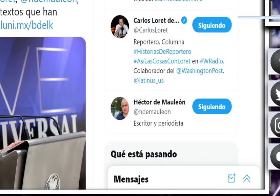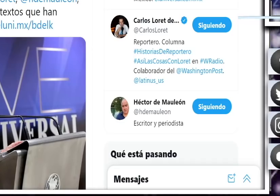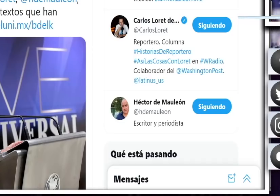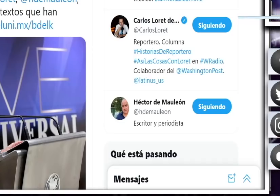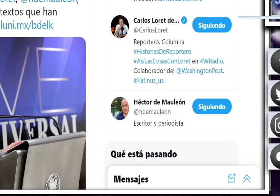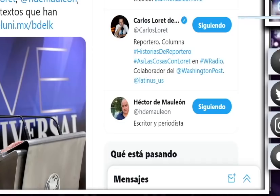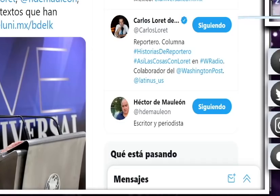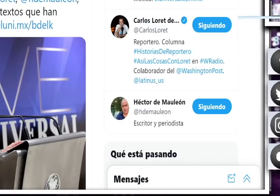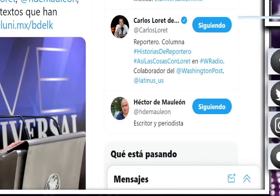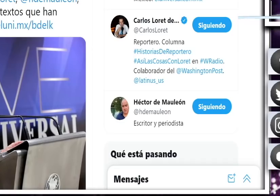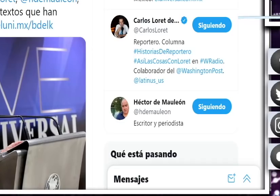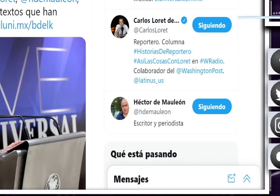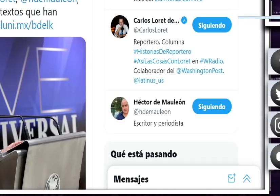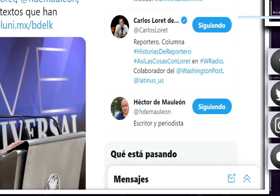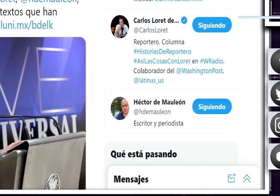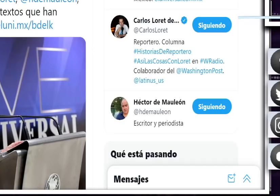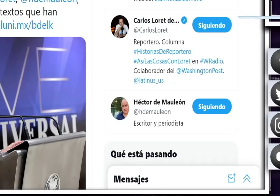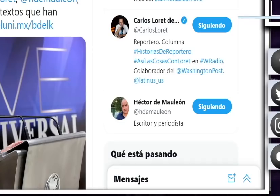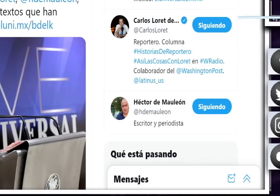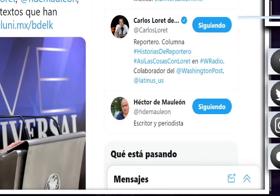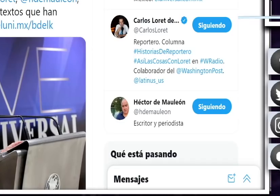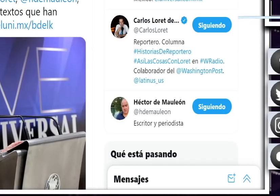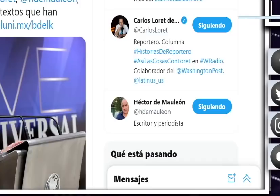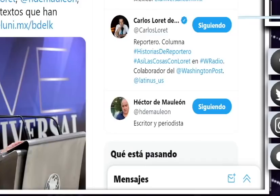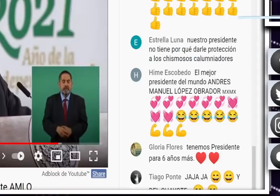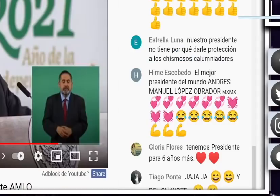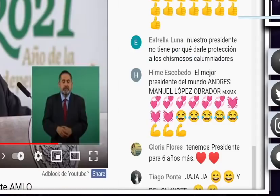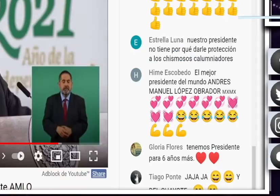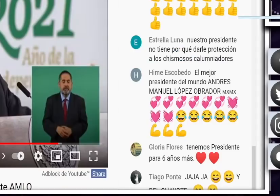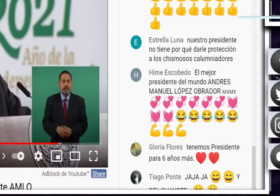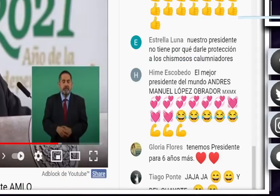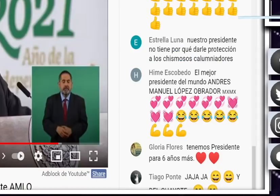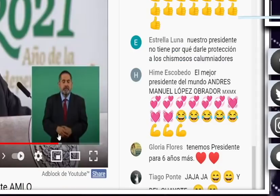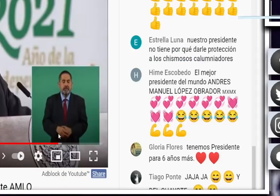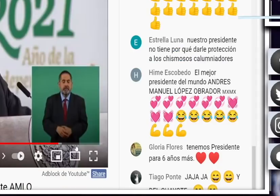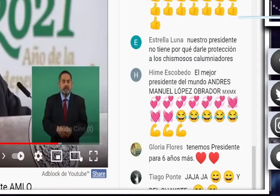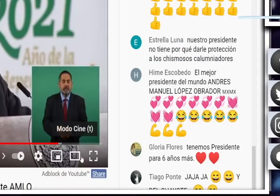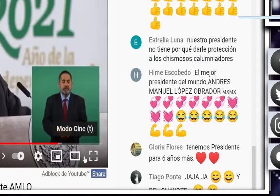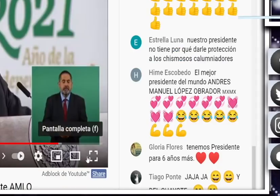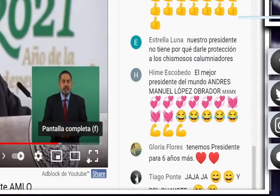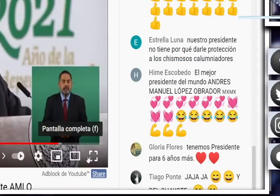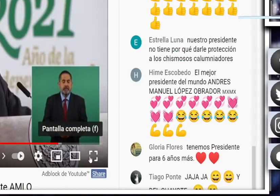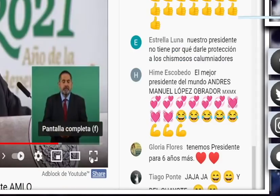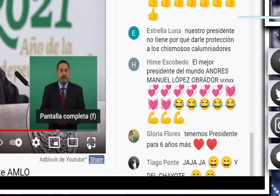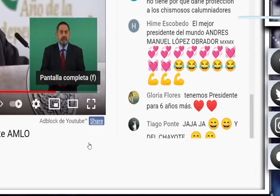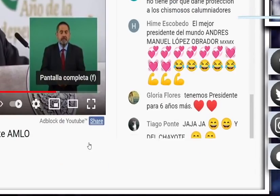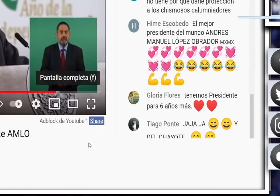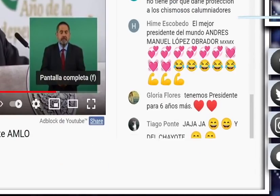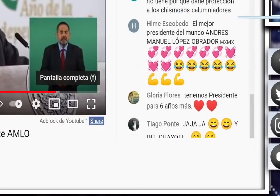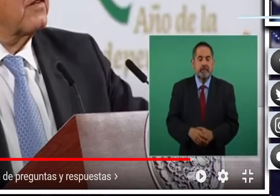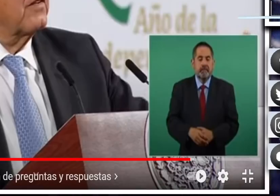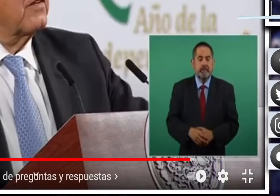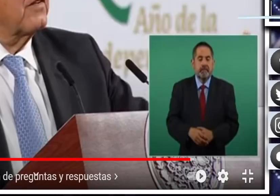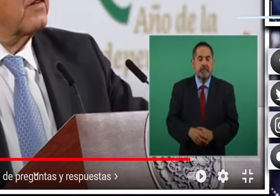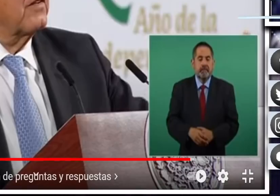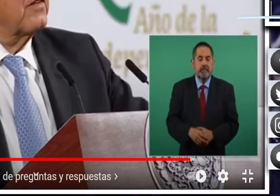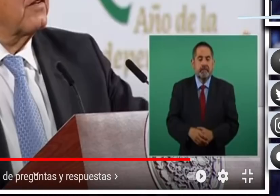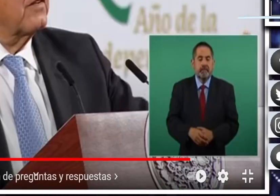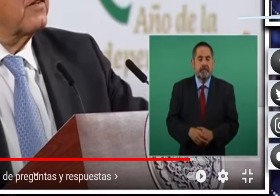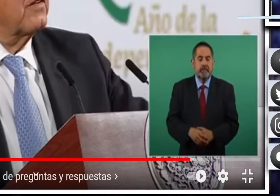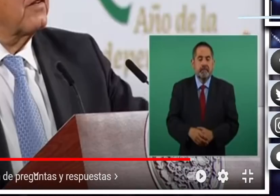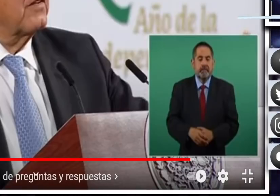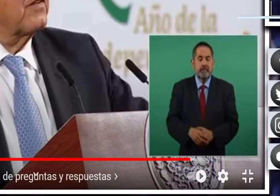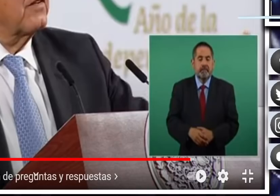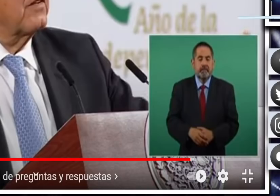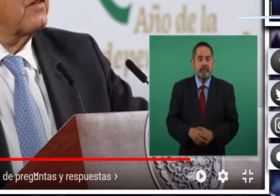de expresión. Y que referente a estos rumores de que se está pues ahí viendo qué hace Loret de Mola, viendo a ver hasta